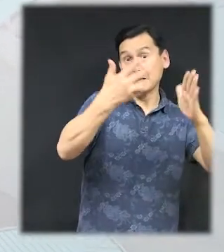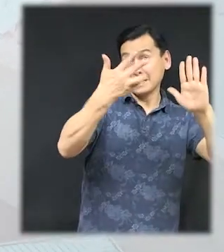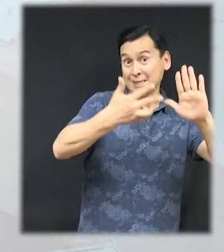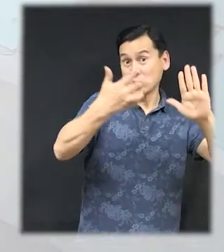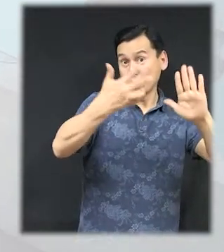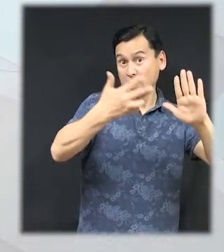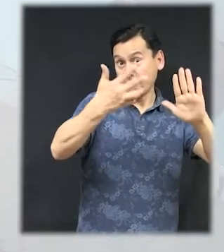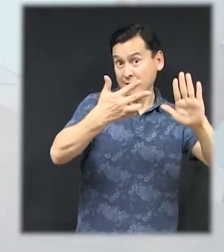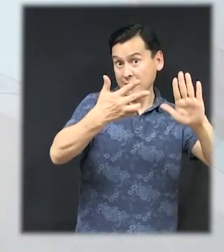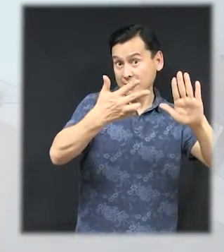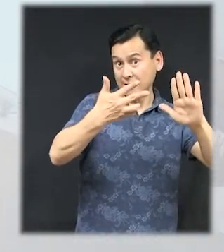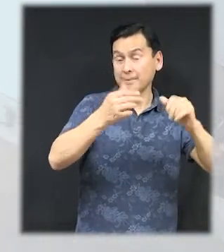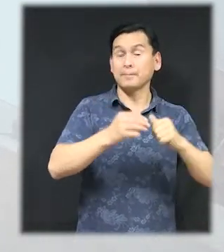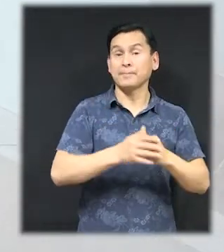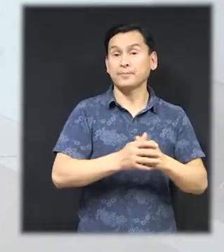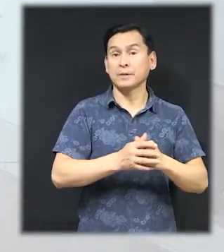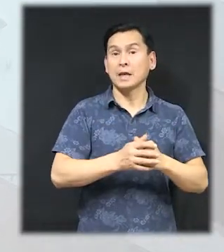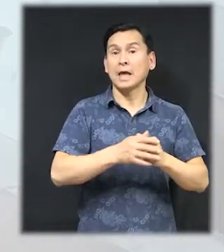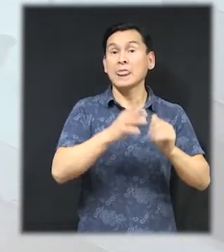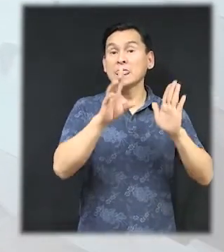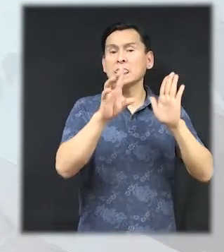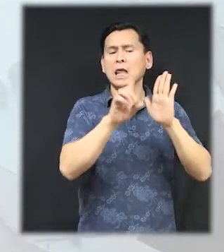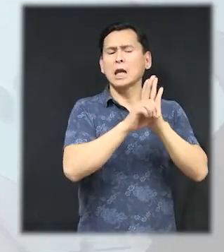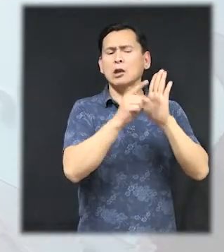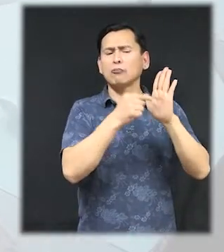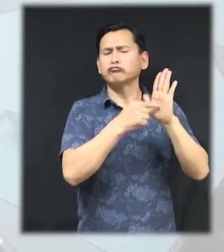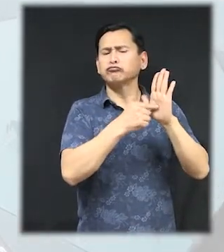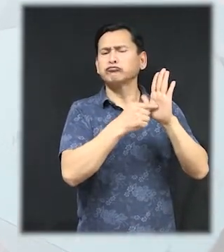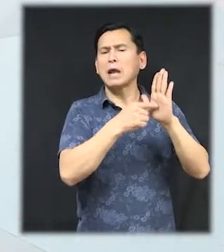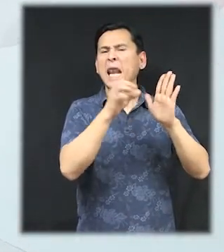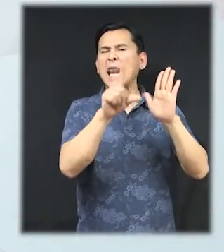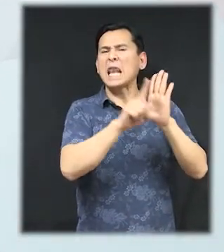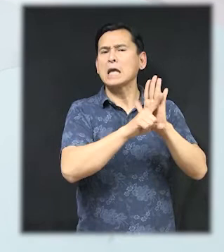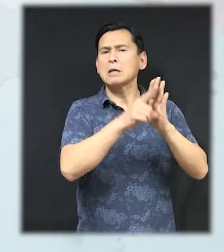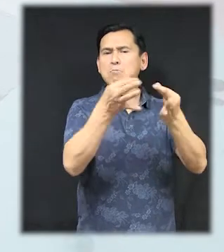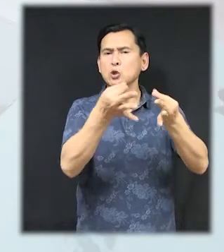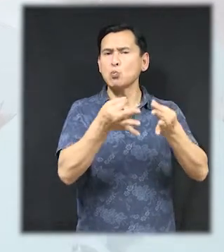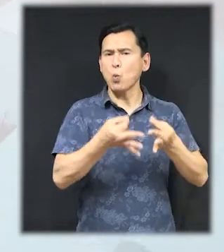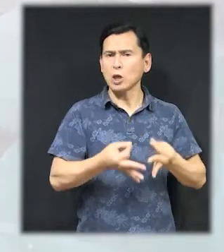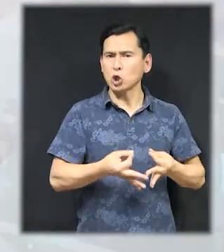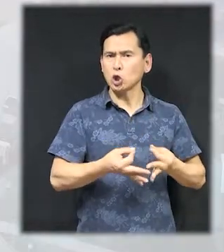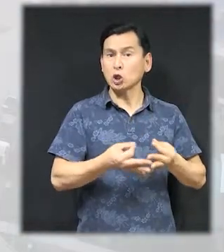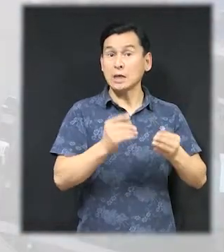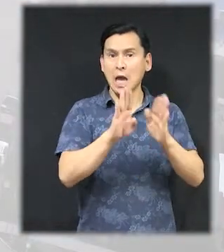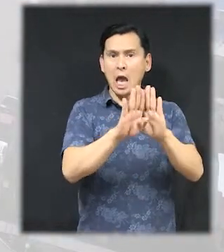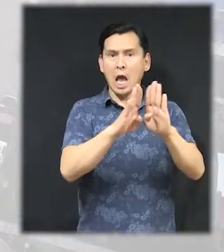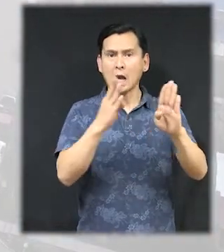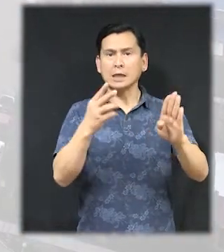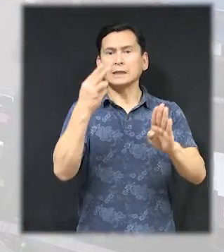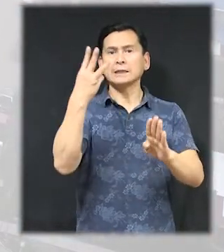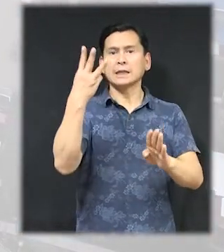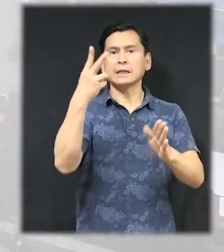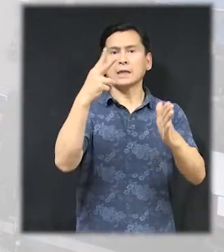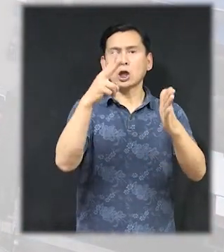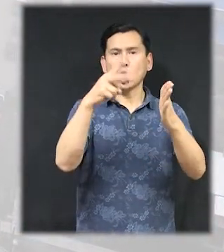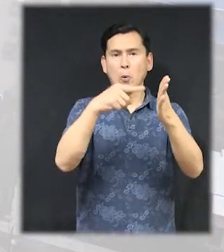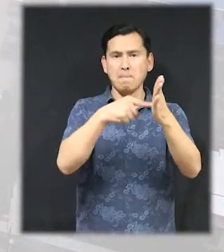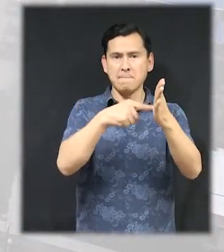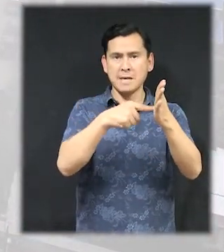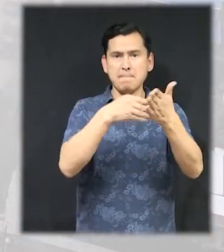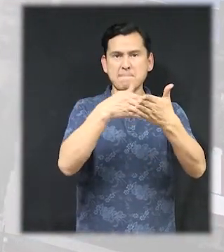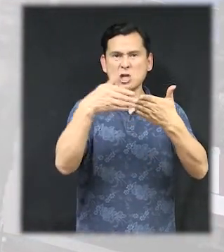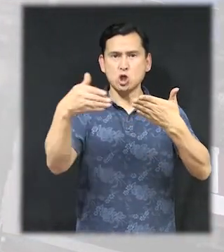2019 se genera el cambio en el sistema de financiamiento que pasa de asignar estos 32.000 millones de pesos por